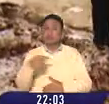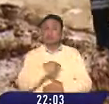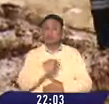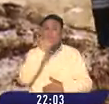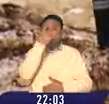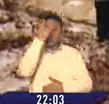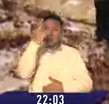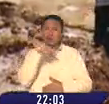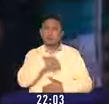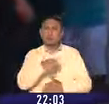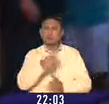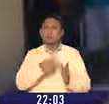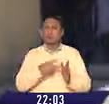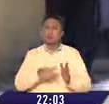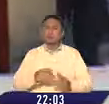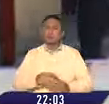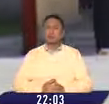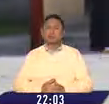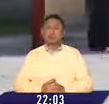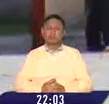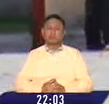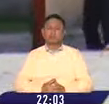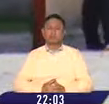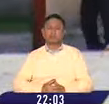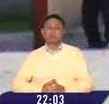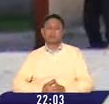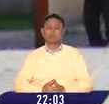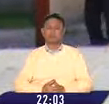casos, informó Adriana Peralta.